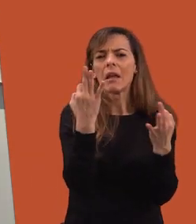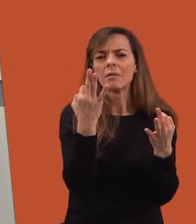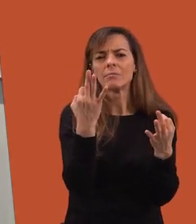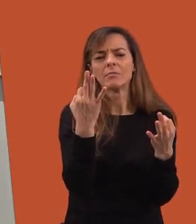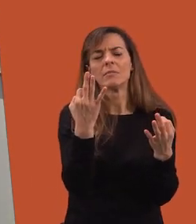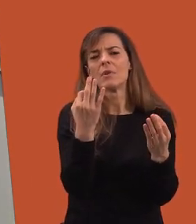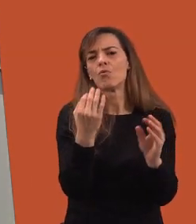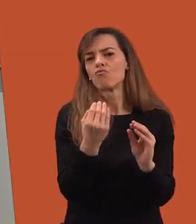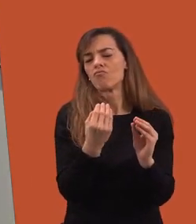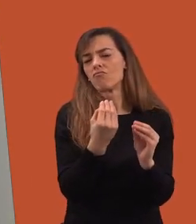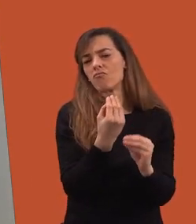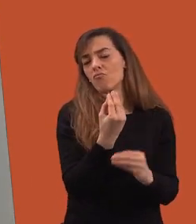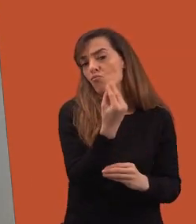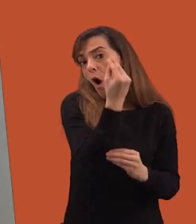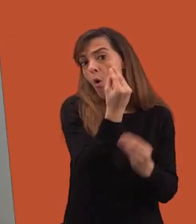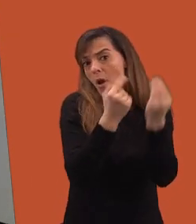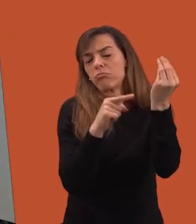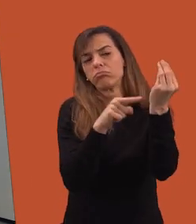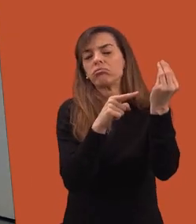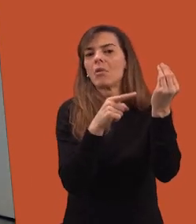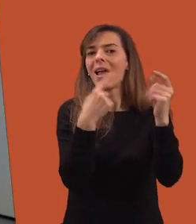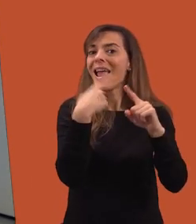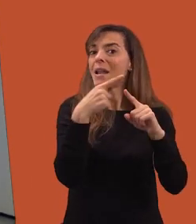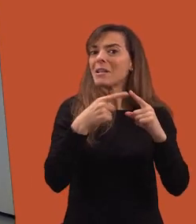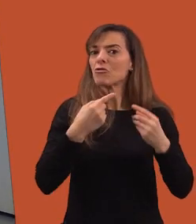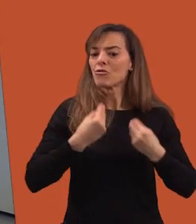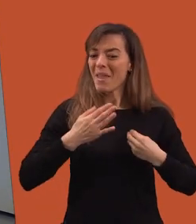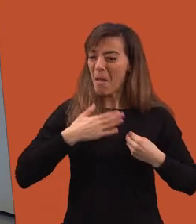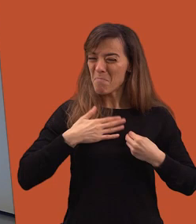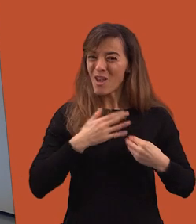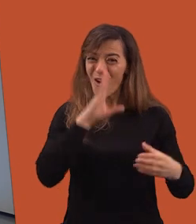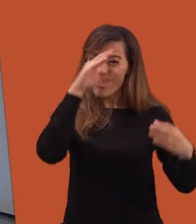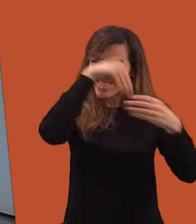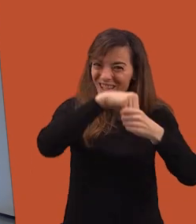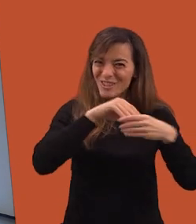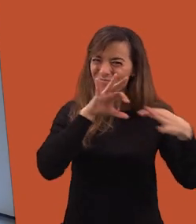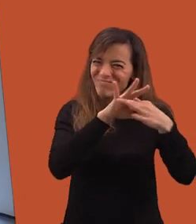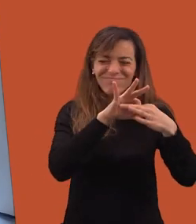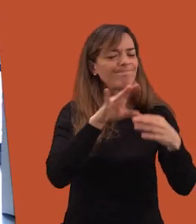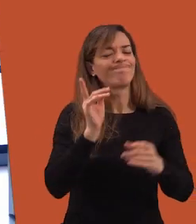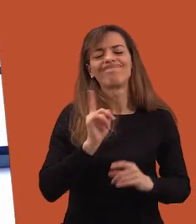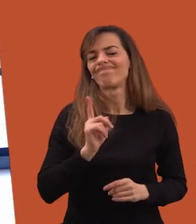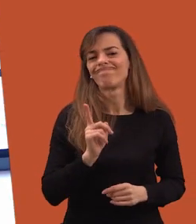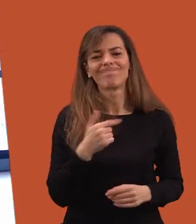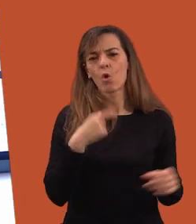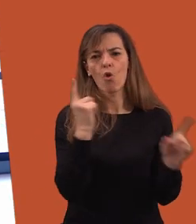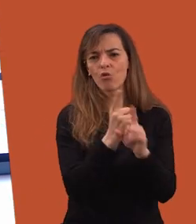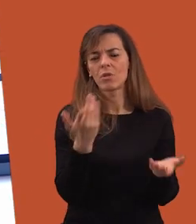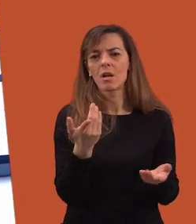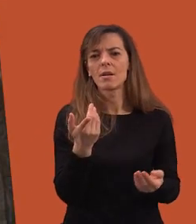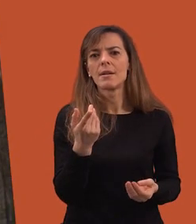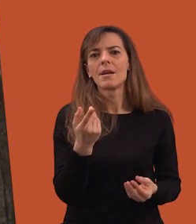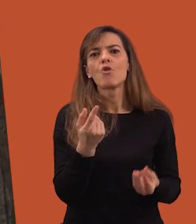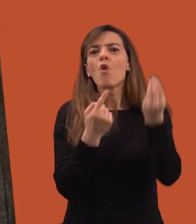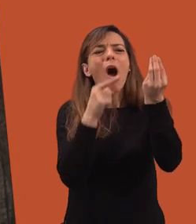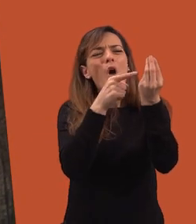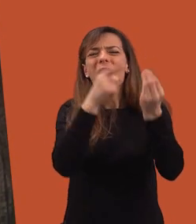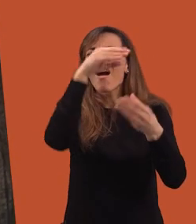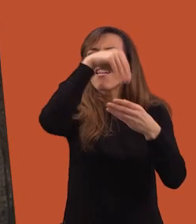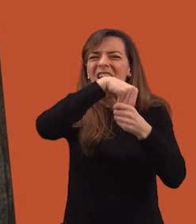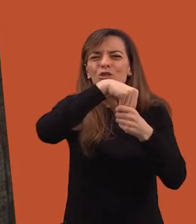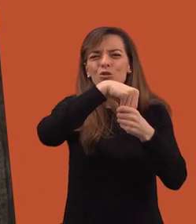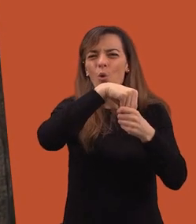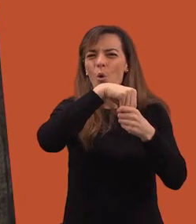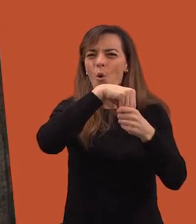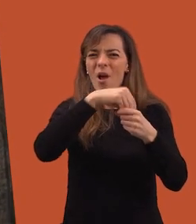en contra de que aparezca en una obra elementos biográficos no me parece que lo más importante dentro de